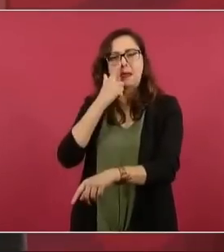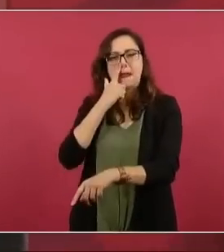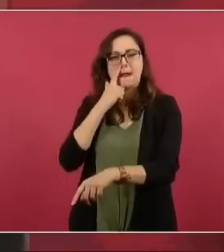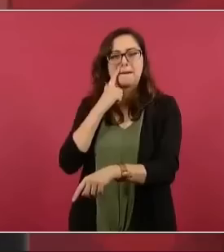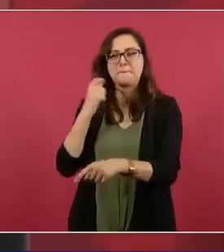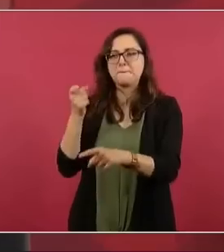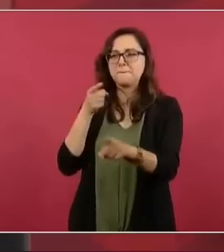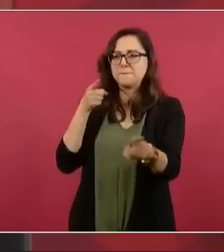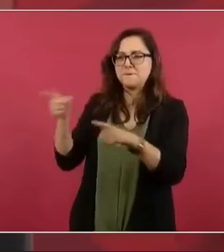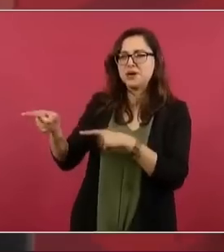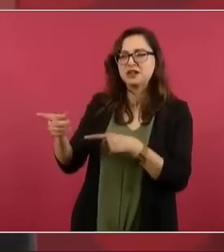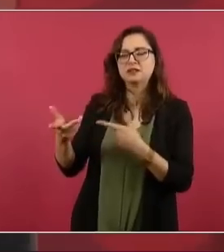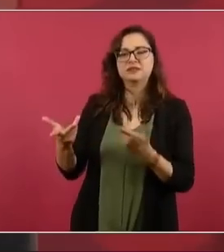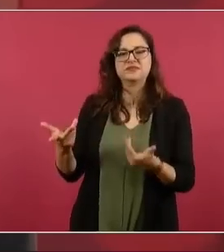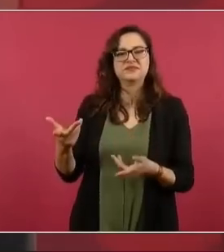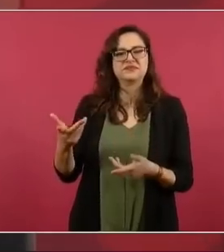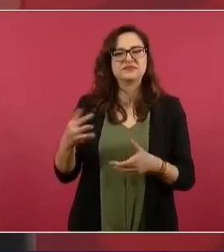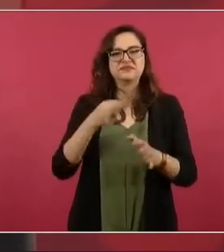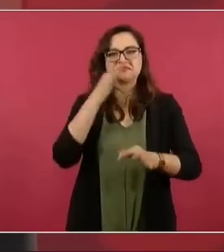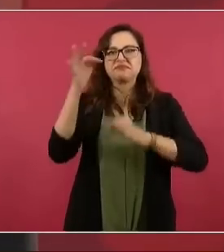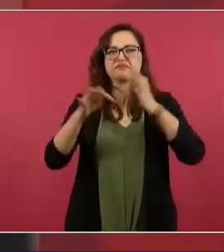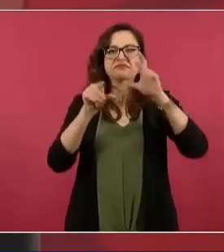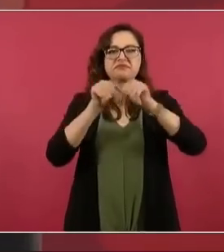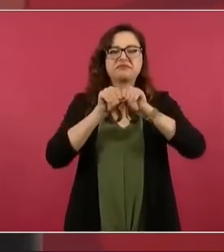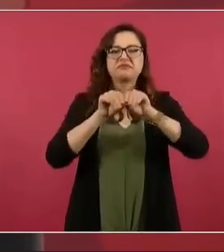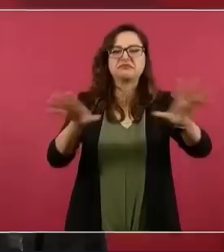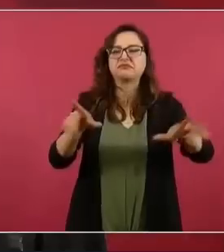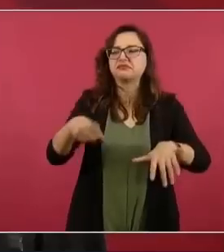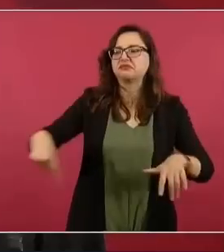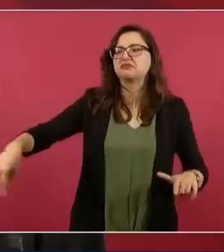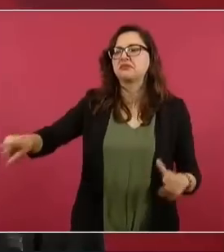flojos. Lo mismo,